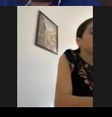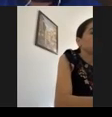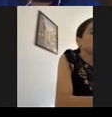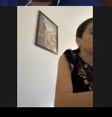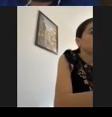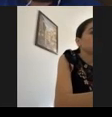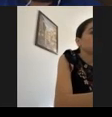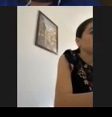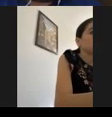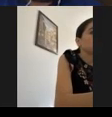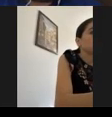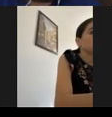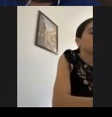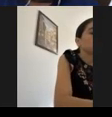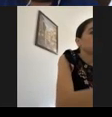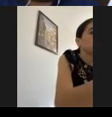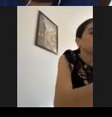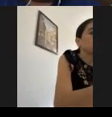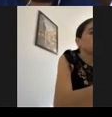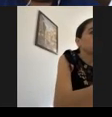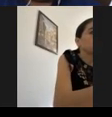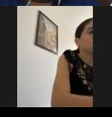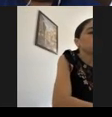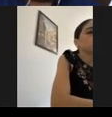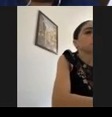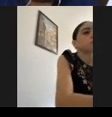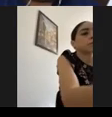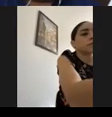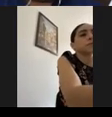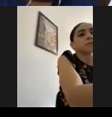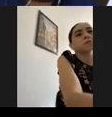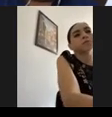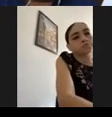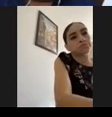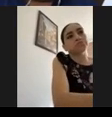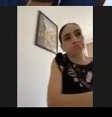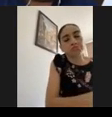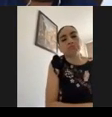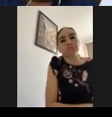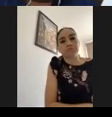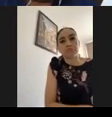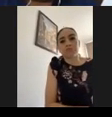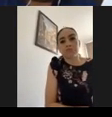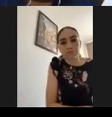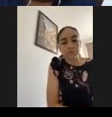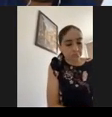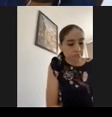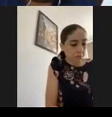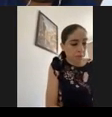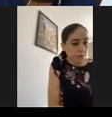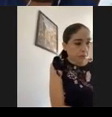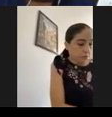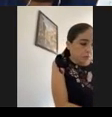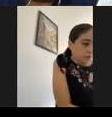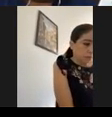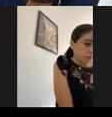como espacialmente y territorialmente con la integración de otros territorios. Sí, y además, digo,